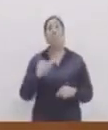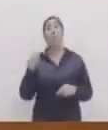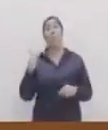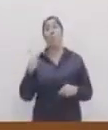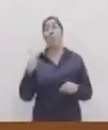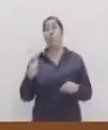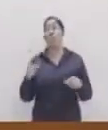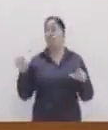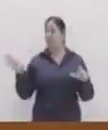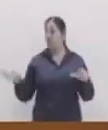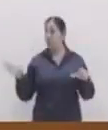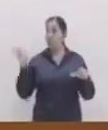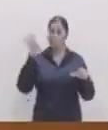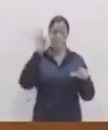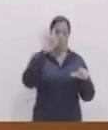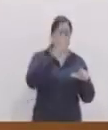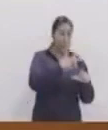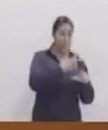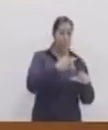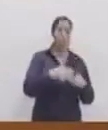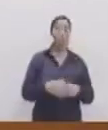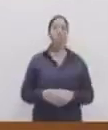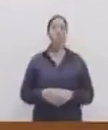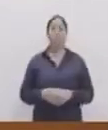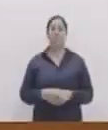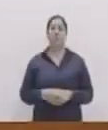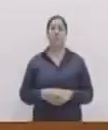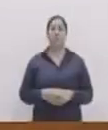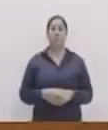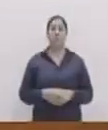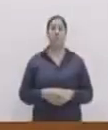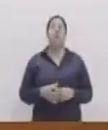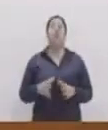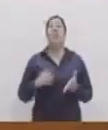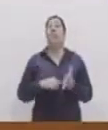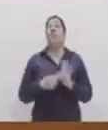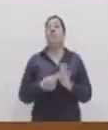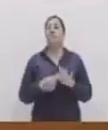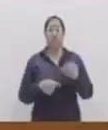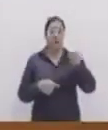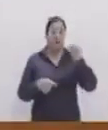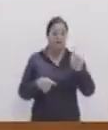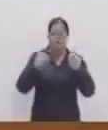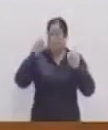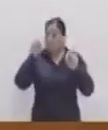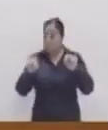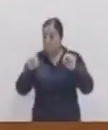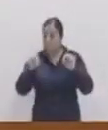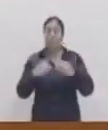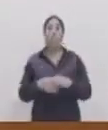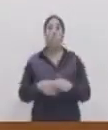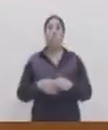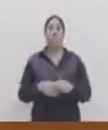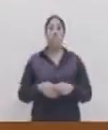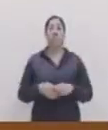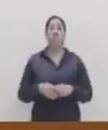circunferencia. Tomaremos dos alfileres más, los cuales representarán los extremos del ángulo.